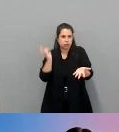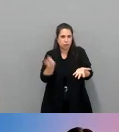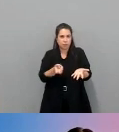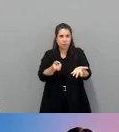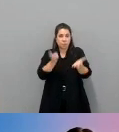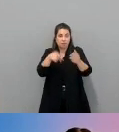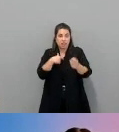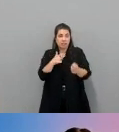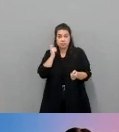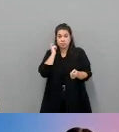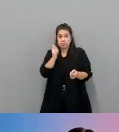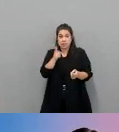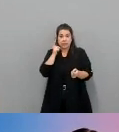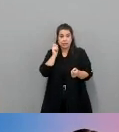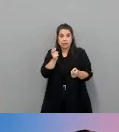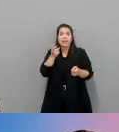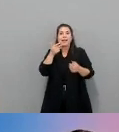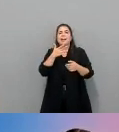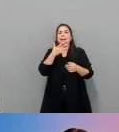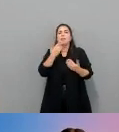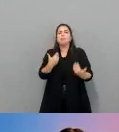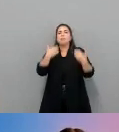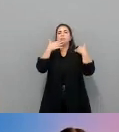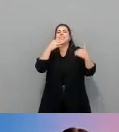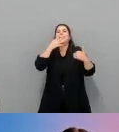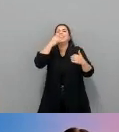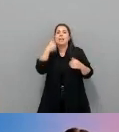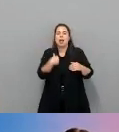Dotados habitualmente por organismos oficiales.